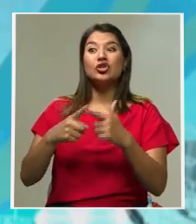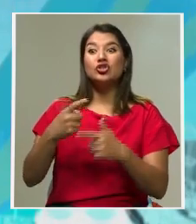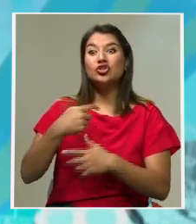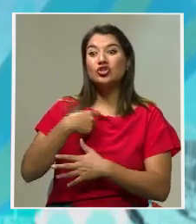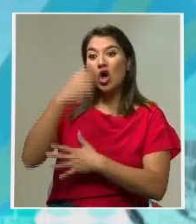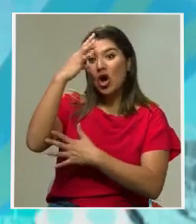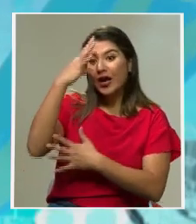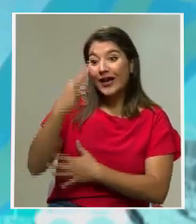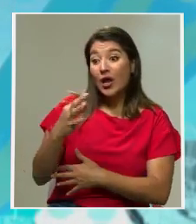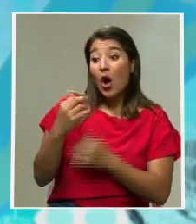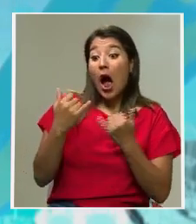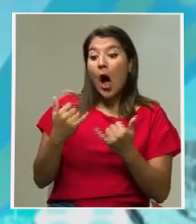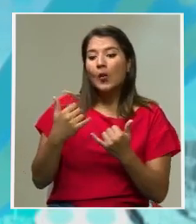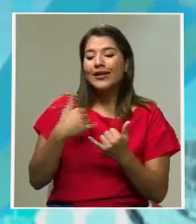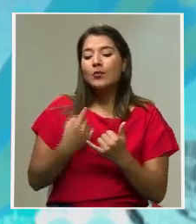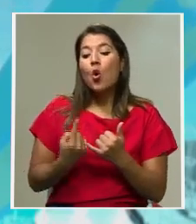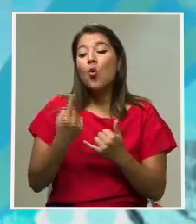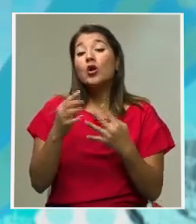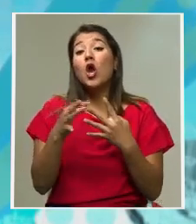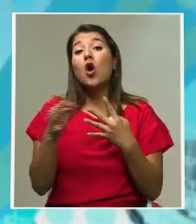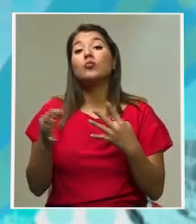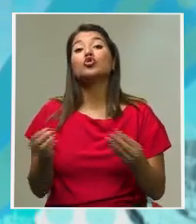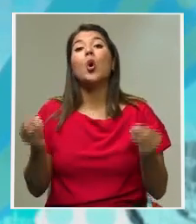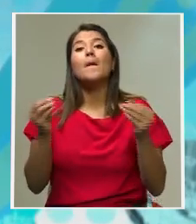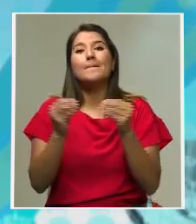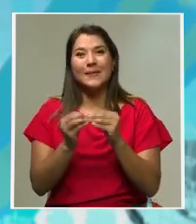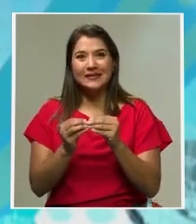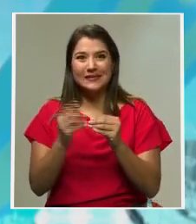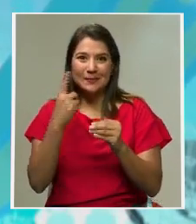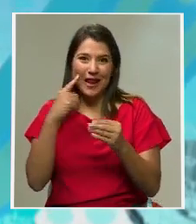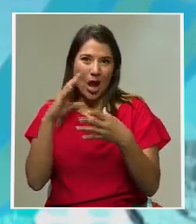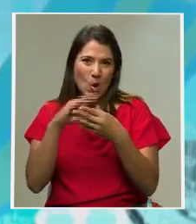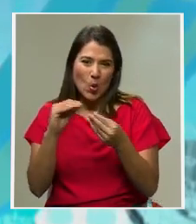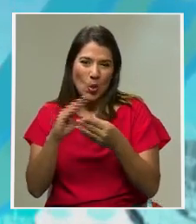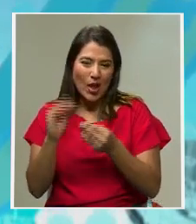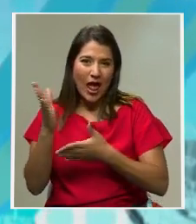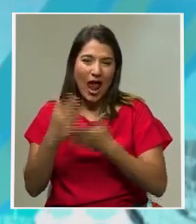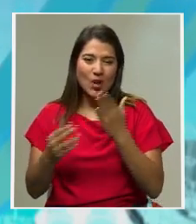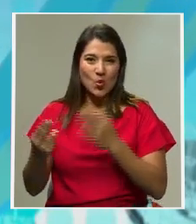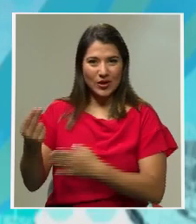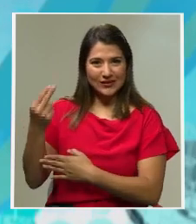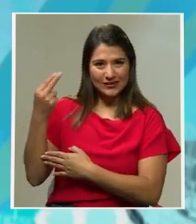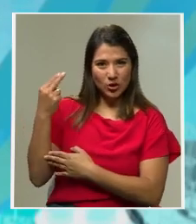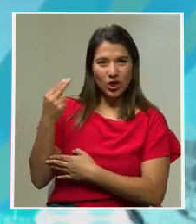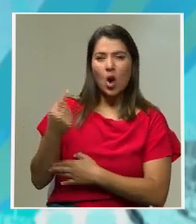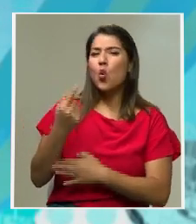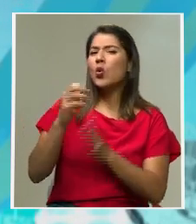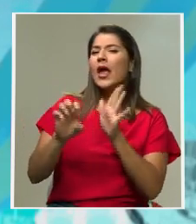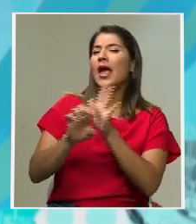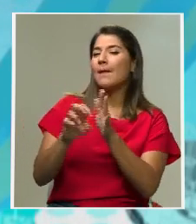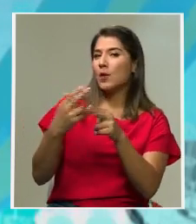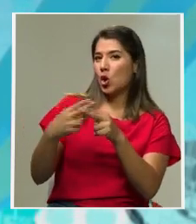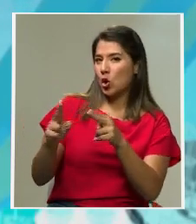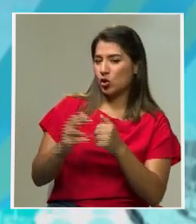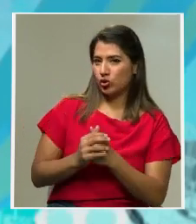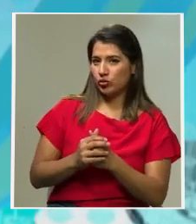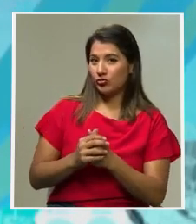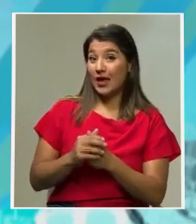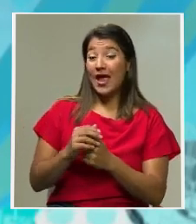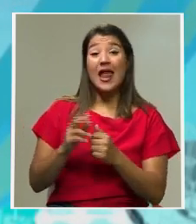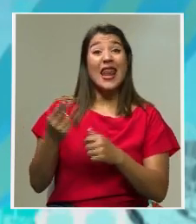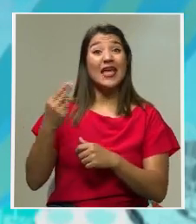otra posibilidad más de que nos cuenten el cuento. Pongo un ejemplo muy breve. 100 años de